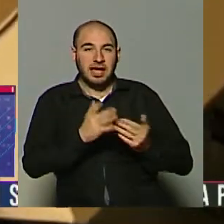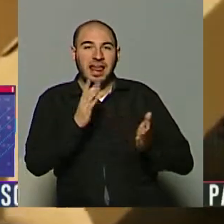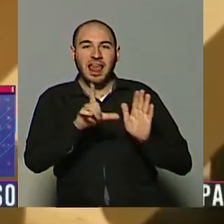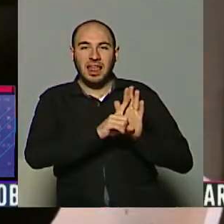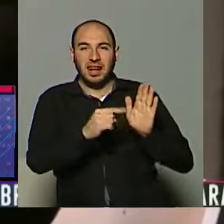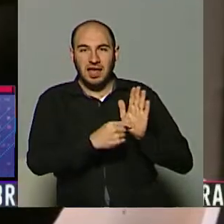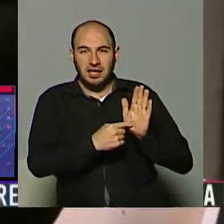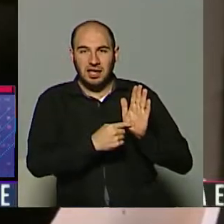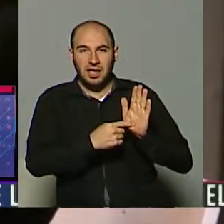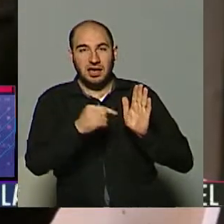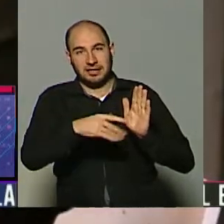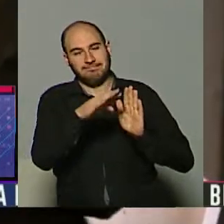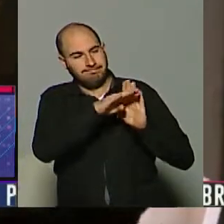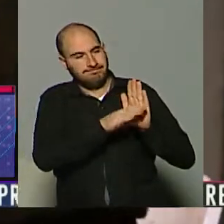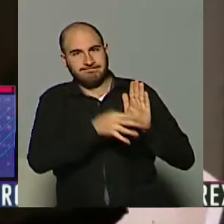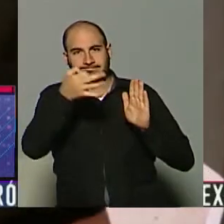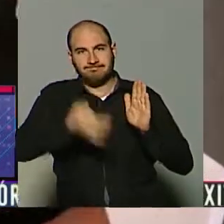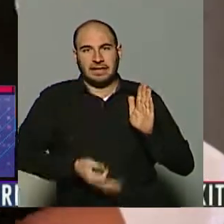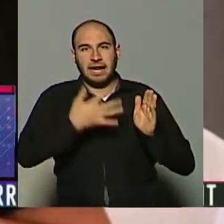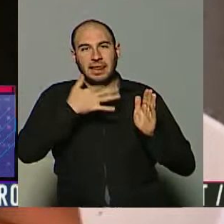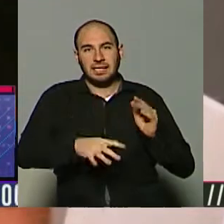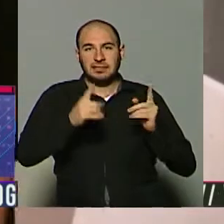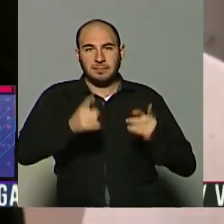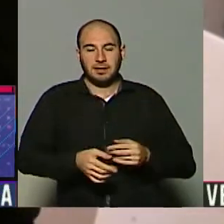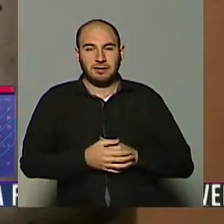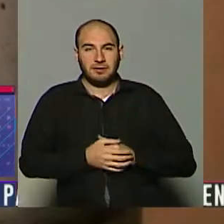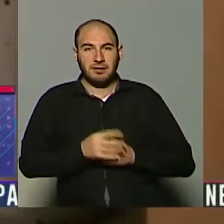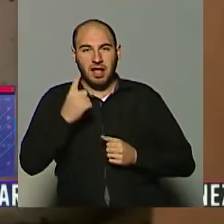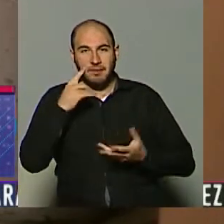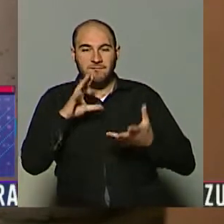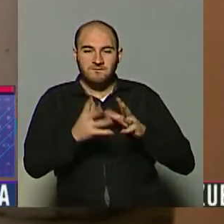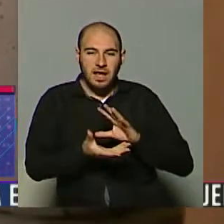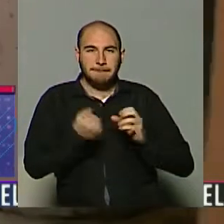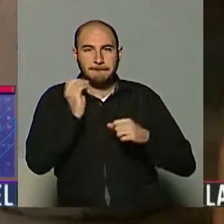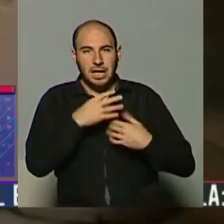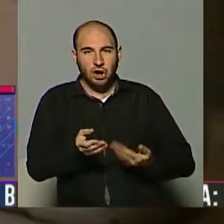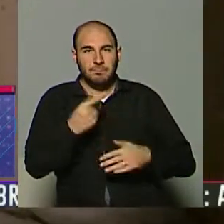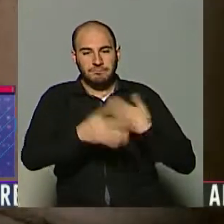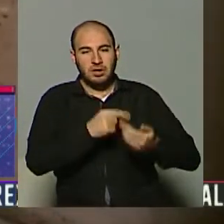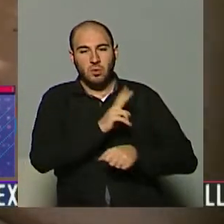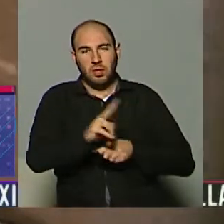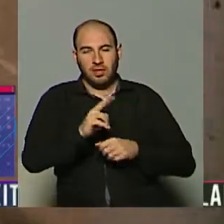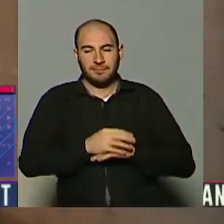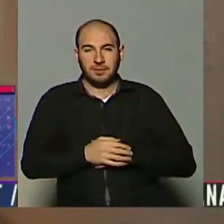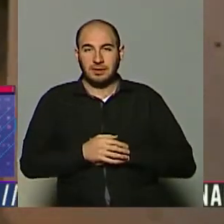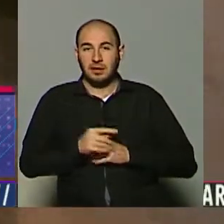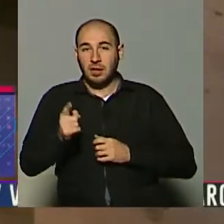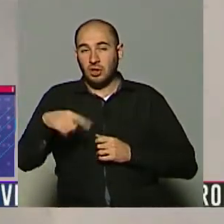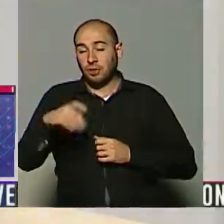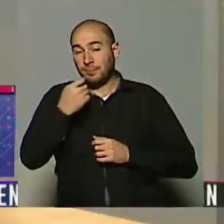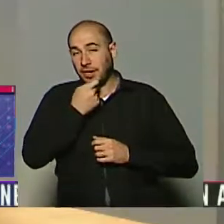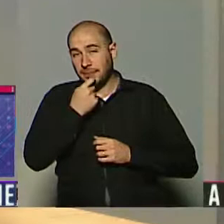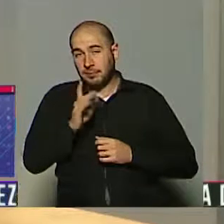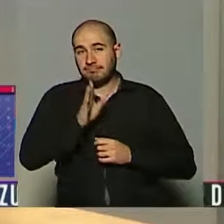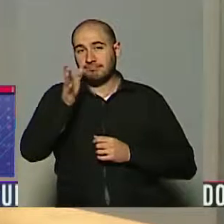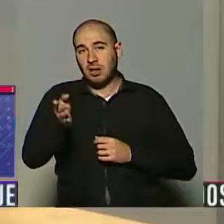normativamente hay que desglosarlo y hay que entender incluso cuál es la mejor estrategia para avanzar en la protección. O sea que podemos ir, por ejemplo,